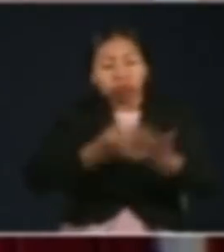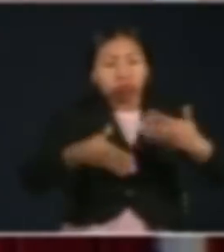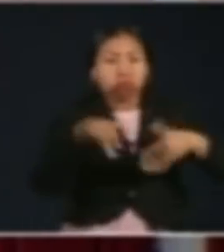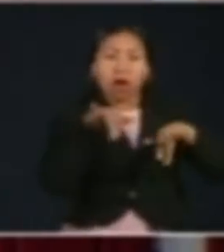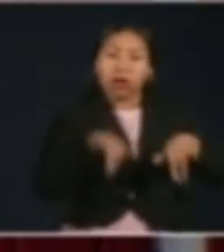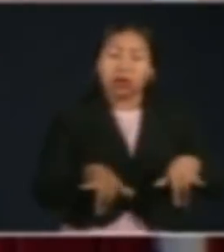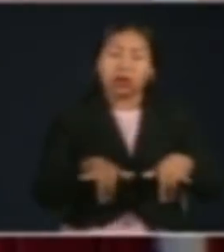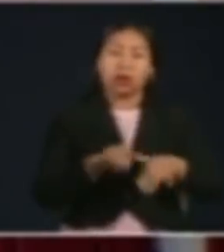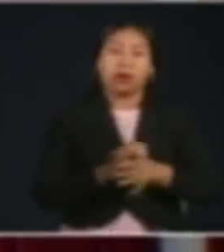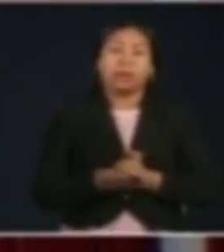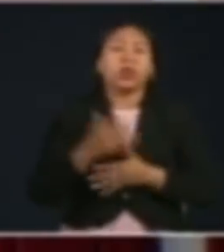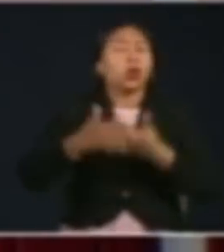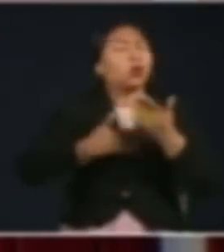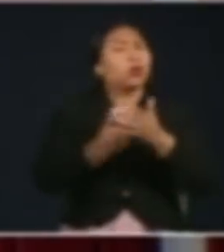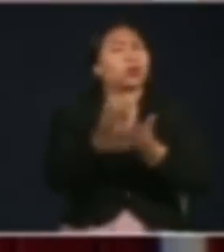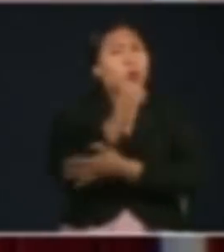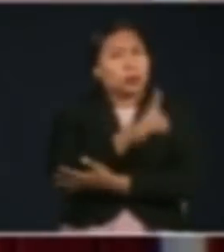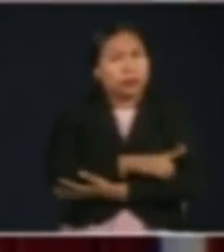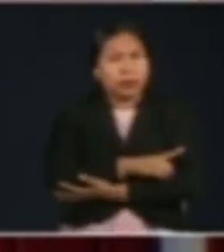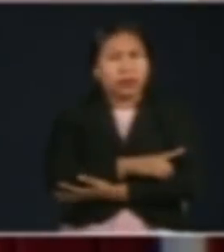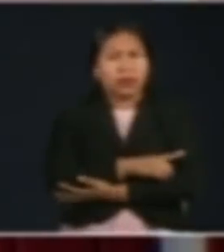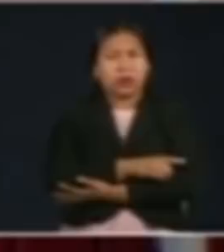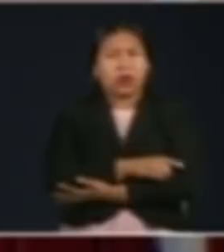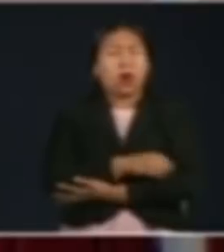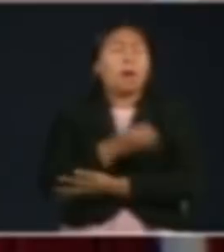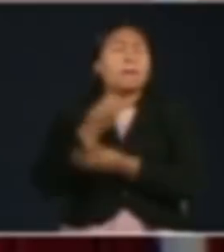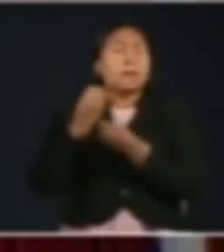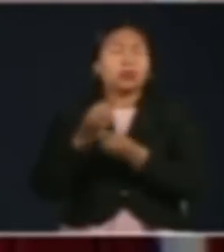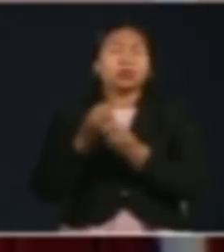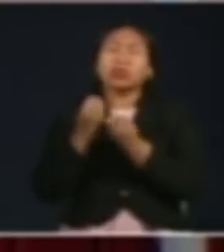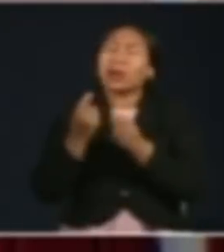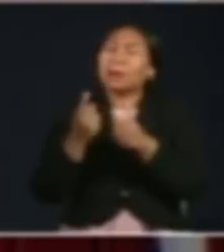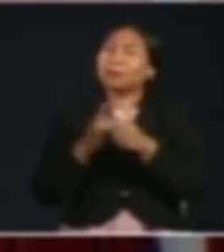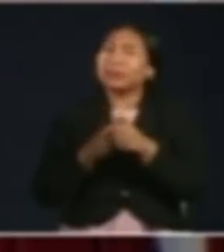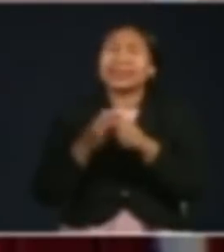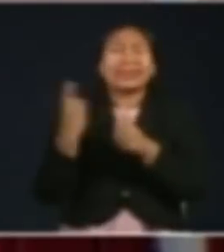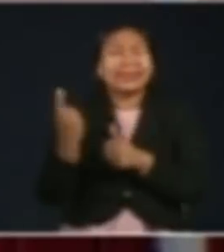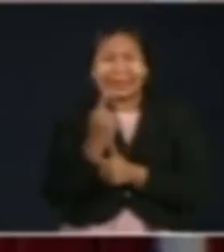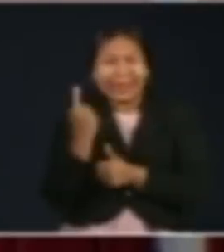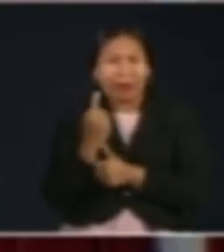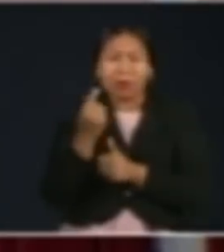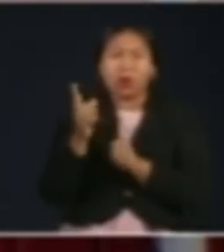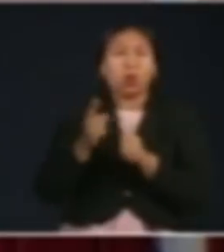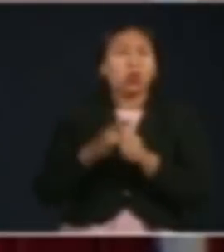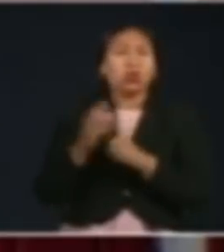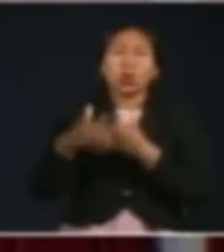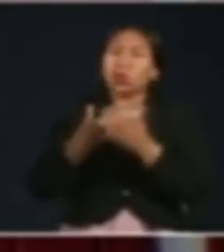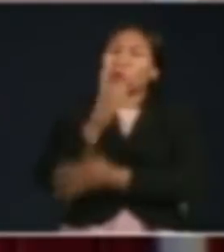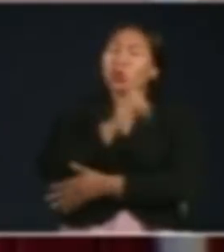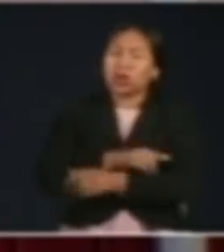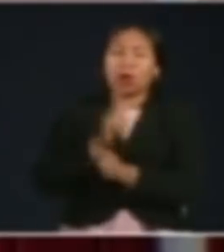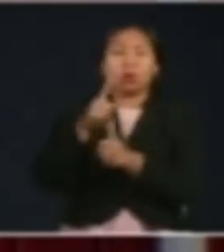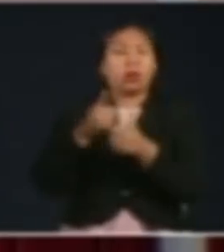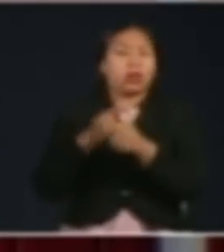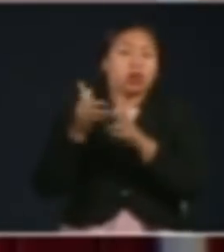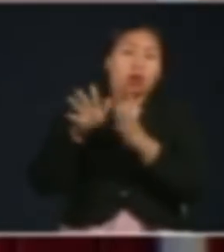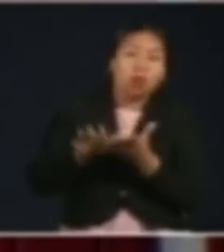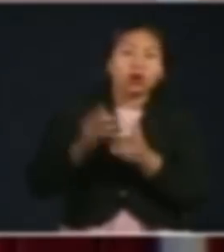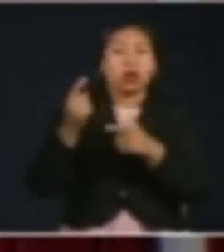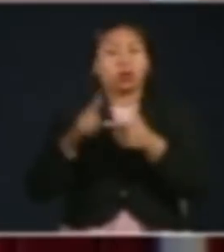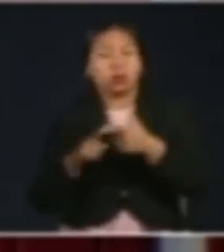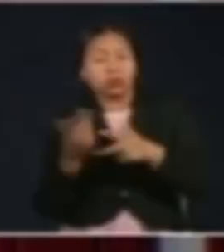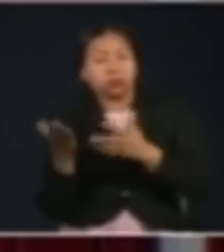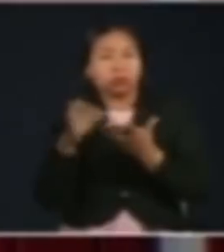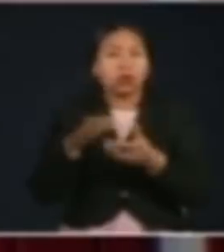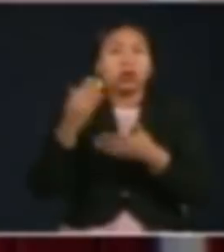Todos los días hay un muerto. Yo soy presidenta del Frente Femenino del PRD. Y yo